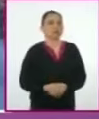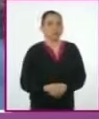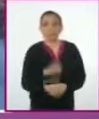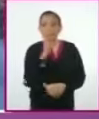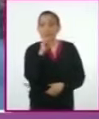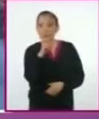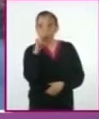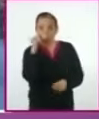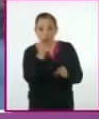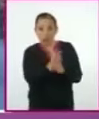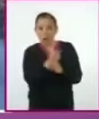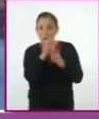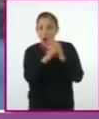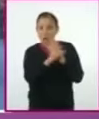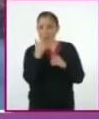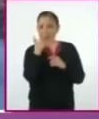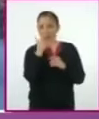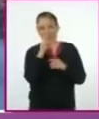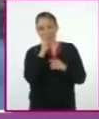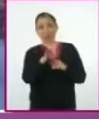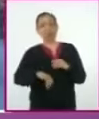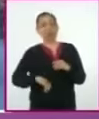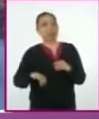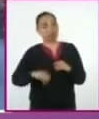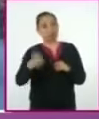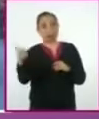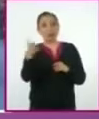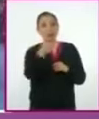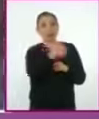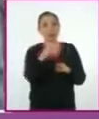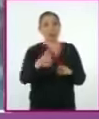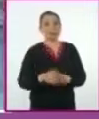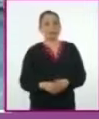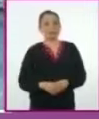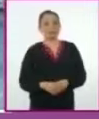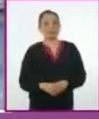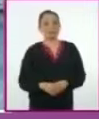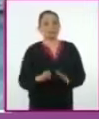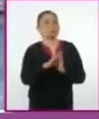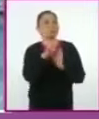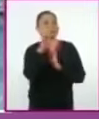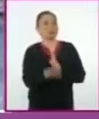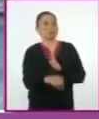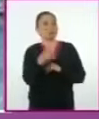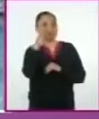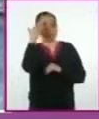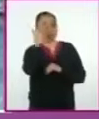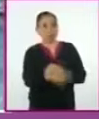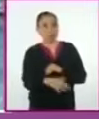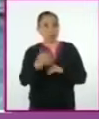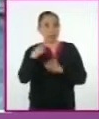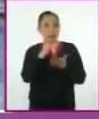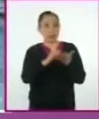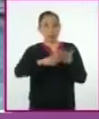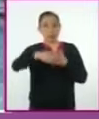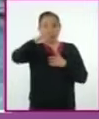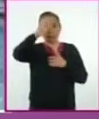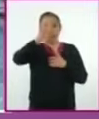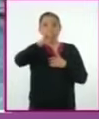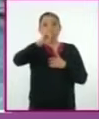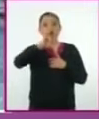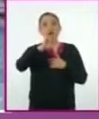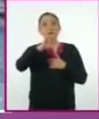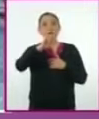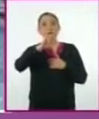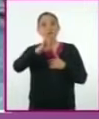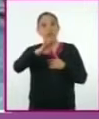he descubierto detalles muy curiosos e interesantes de cada uno. Por ejemplo, ¿saben que el escritor cubano Alejo Carpentier